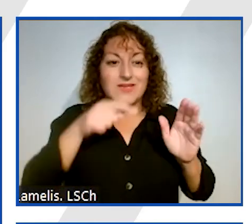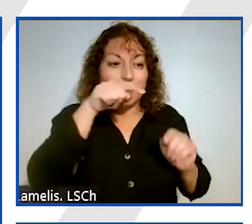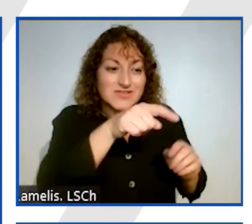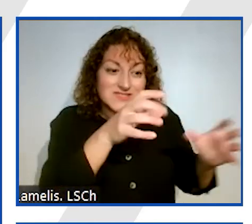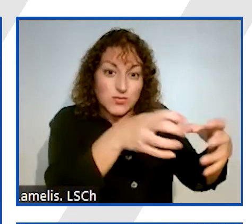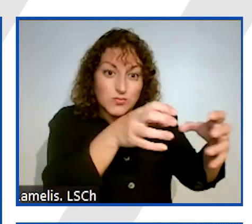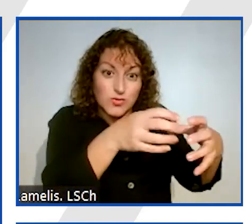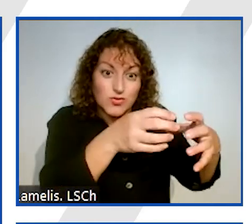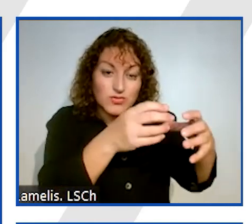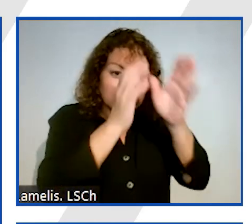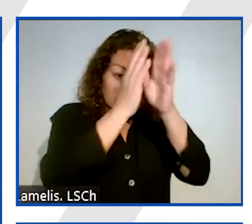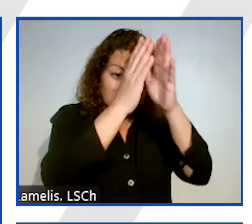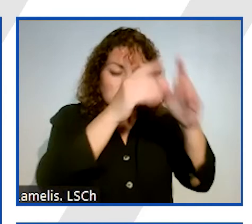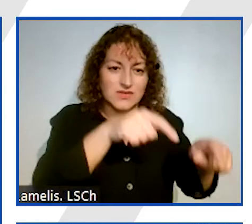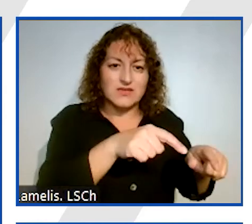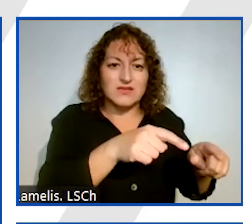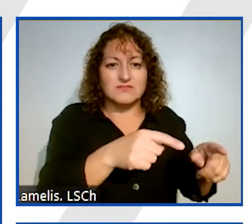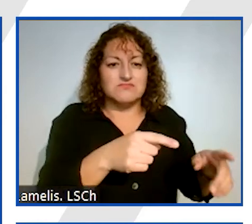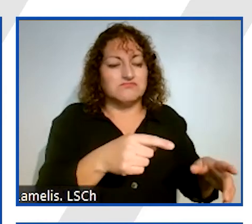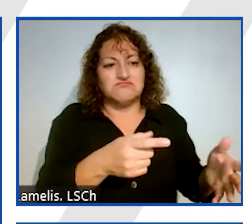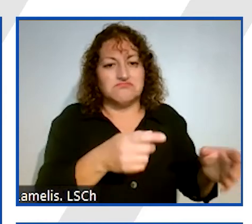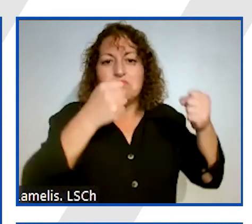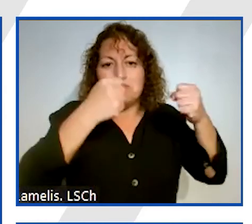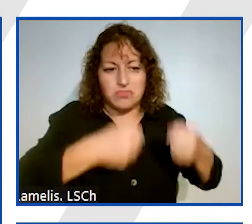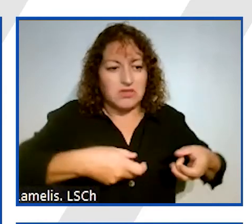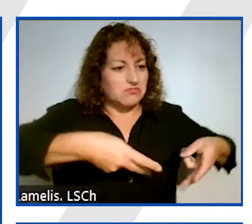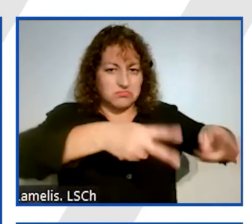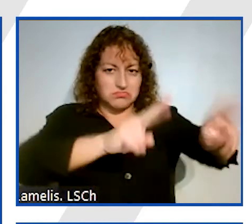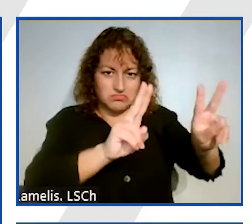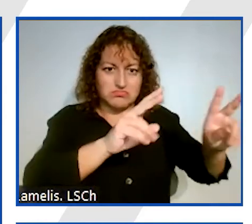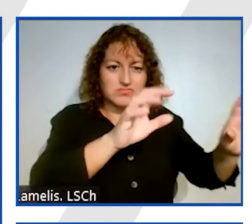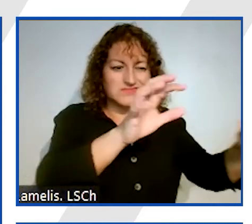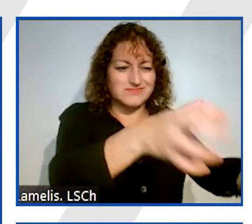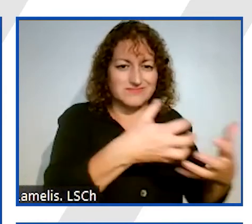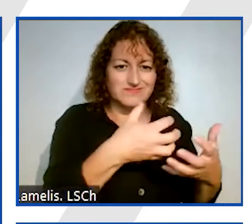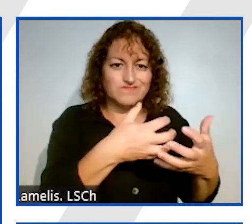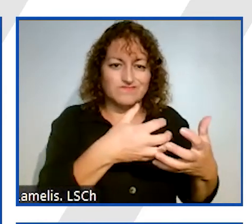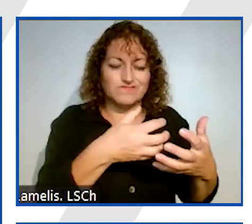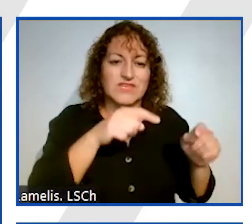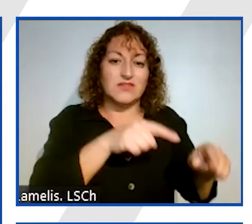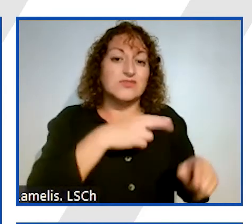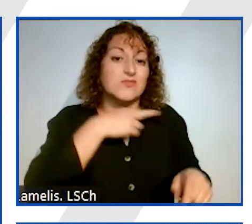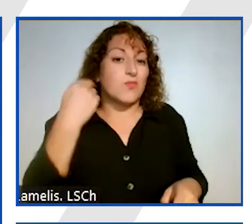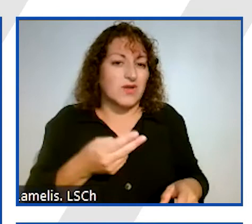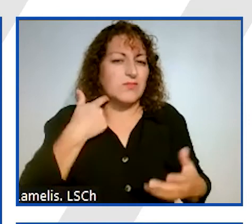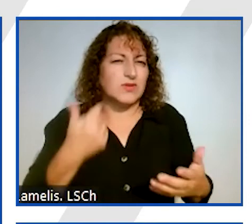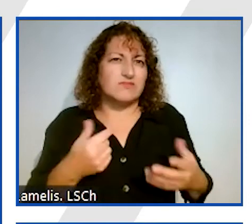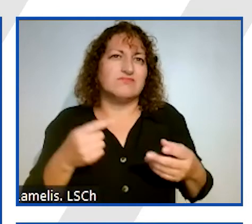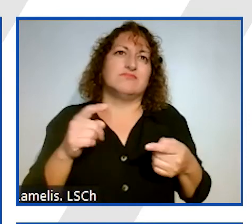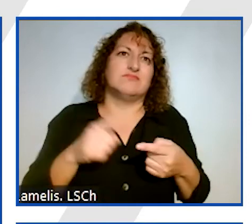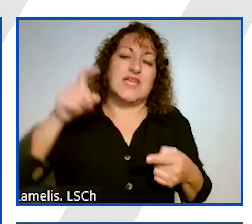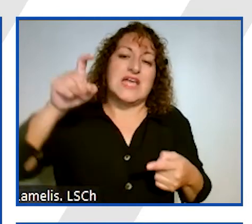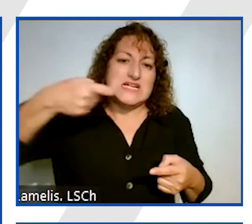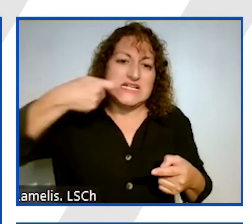quiere decir que son animales que se capturan y mueren por efecto de un arte de pesca, de un anzuelo o de una red que se puso en el